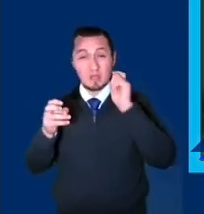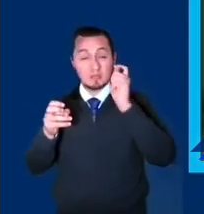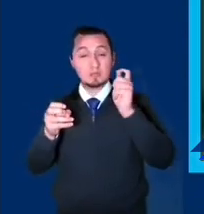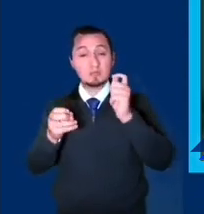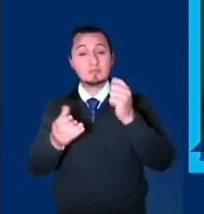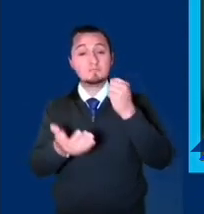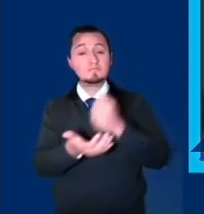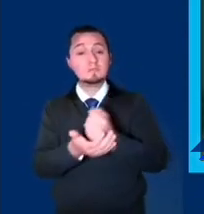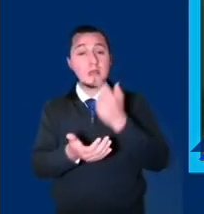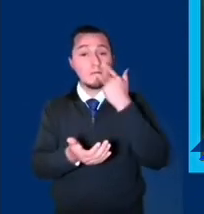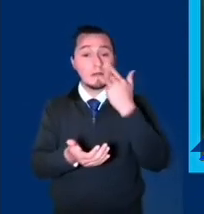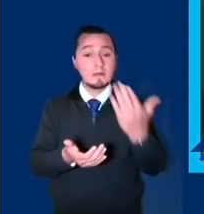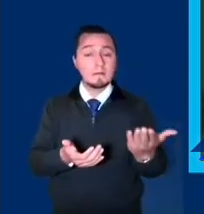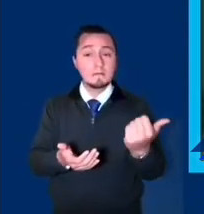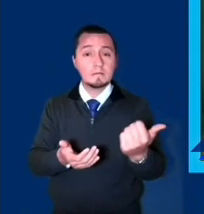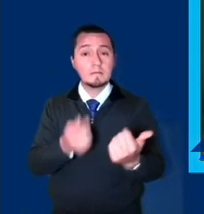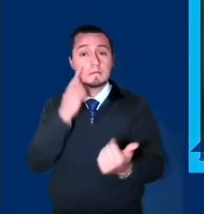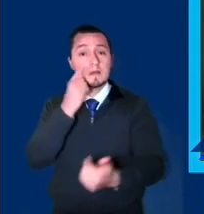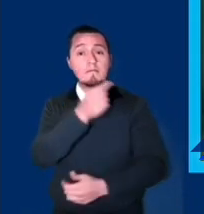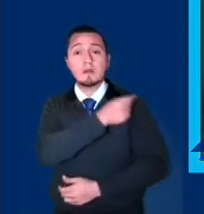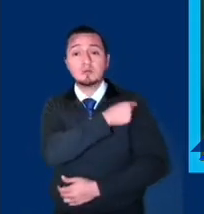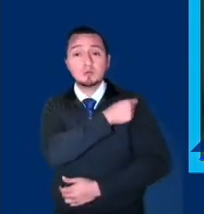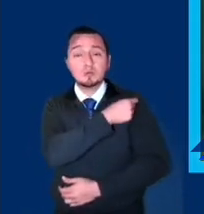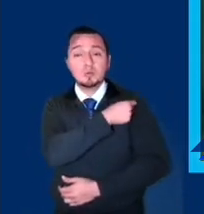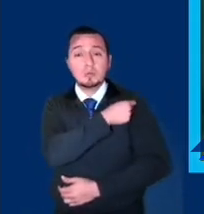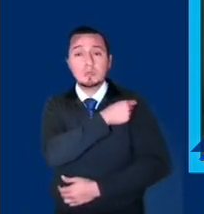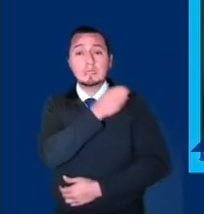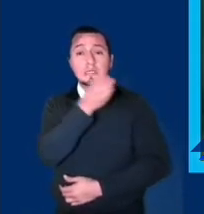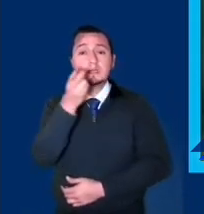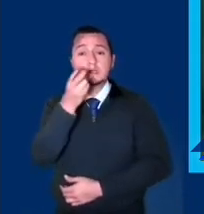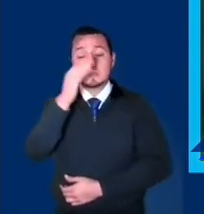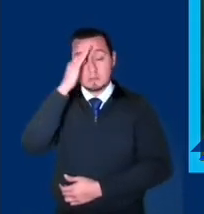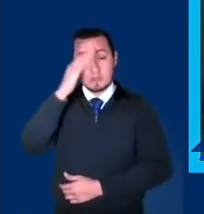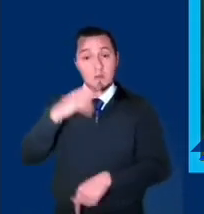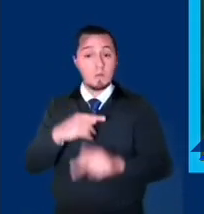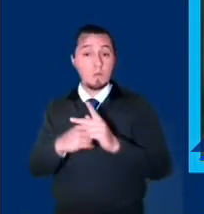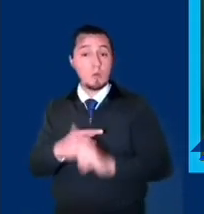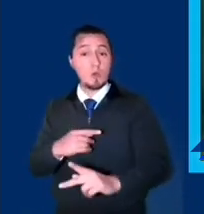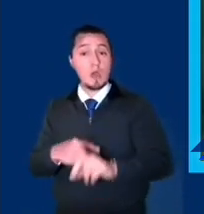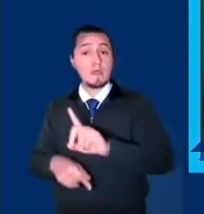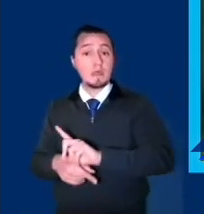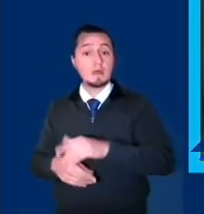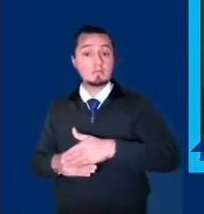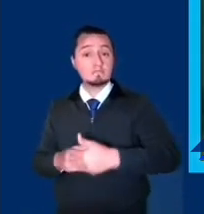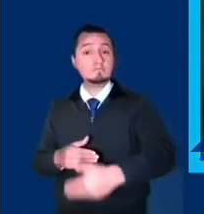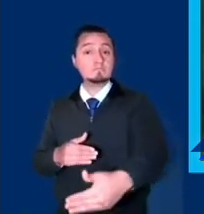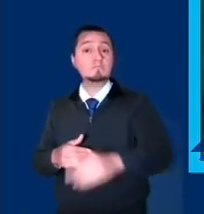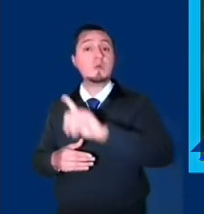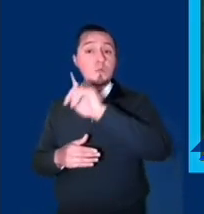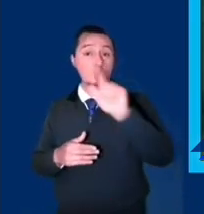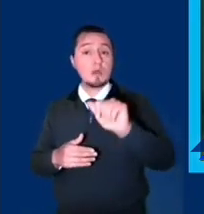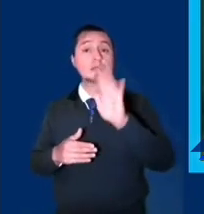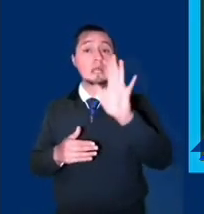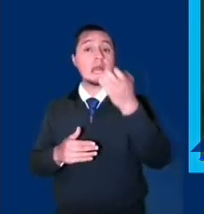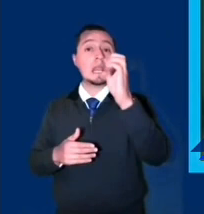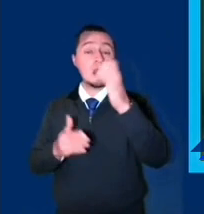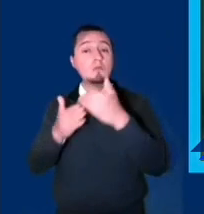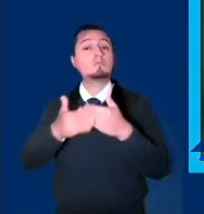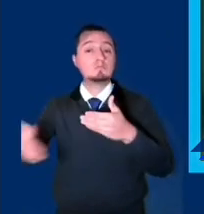la exigencia de un certificado de vacunación para algunas actividades se va a discutir en los próximos días pensando que se pueda usar a partir de